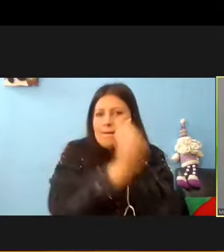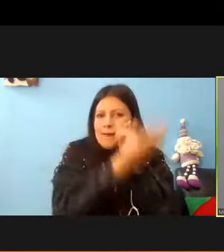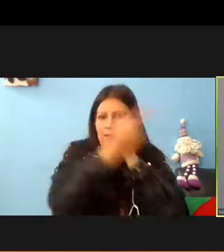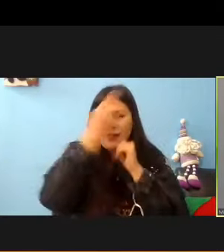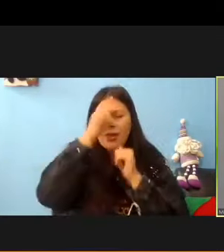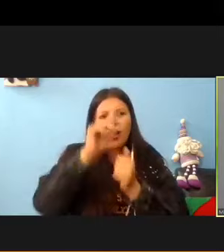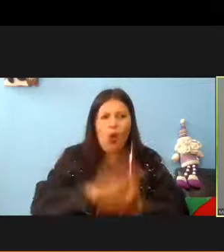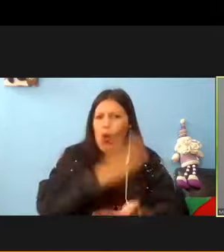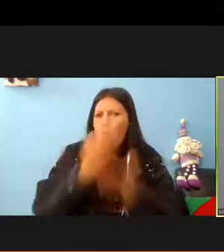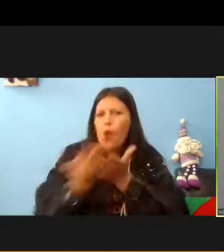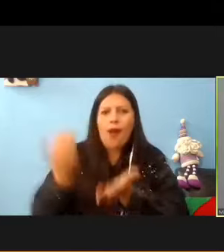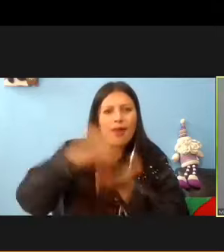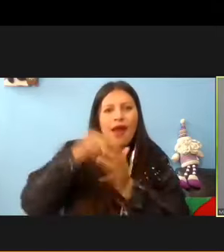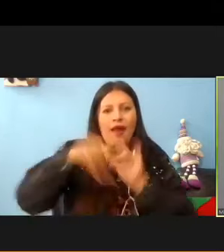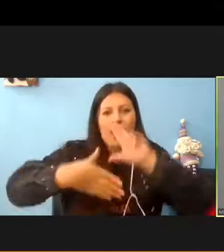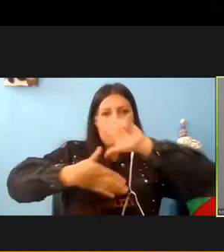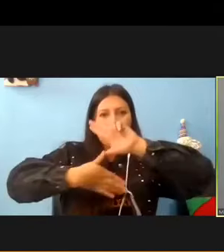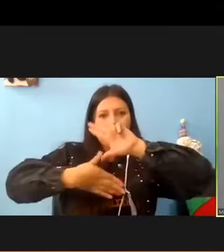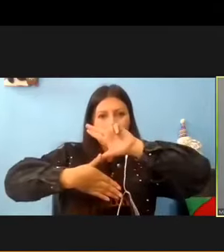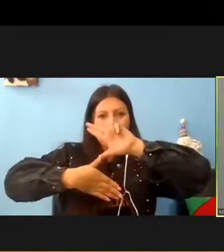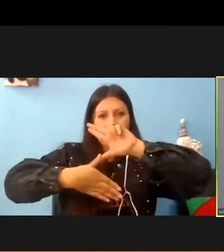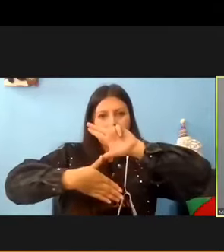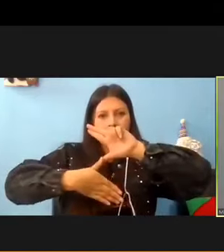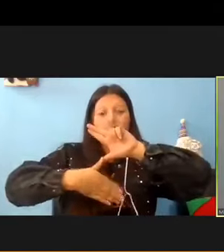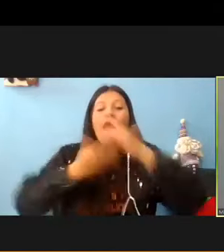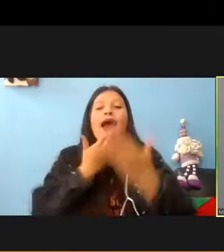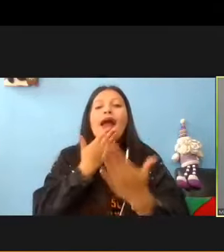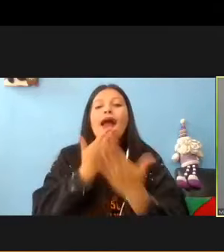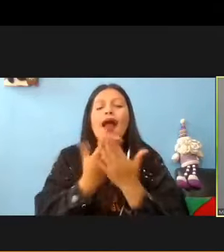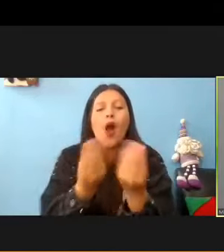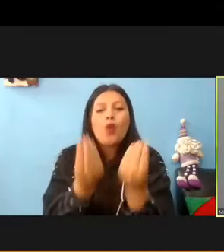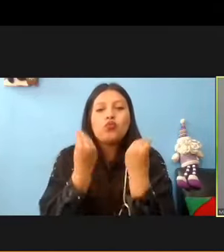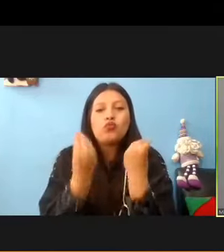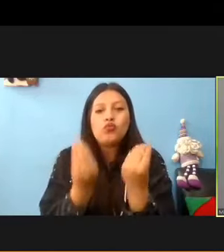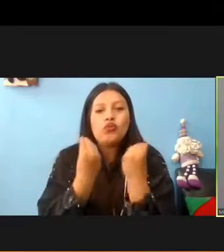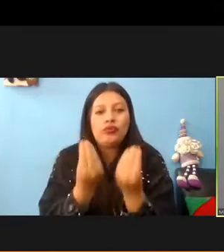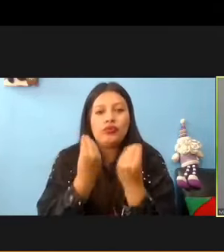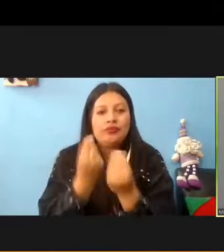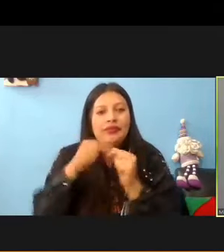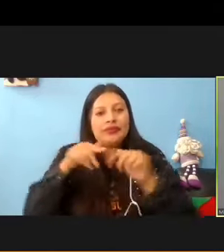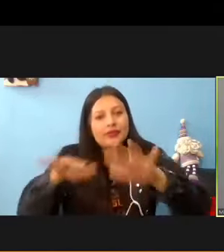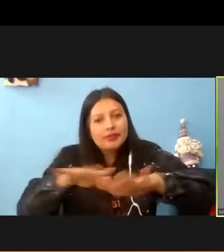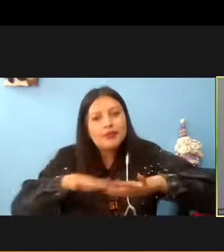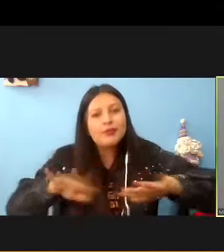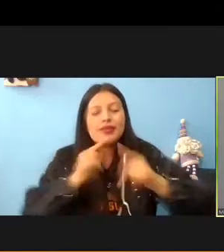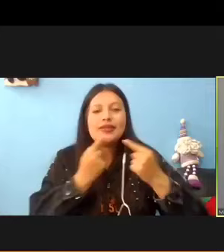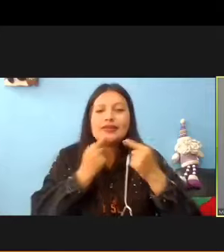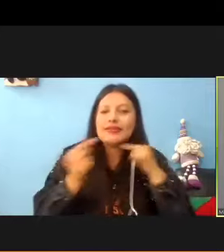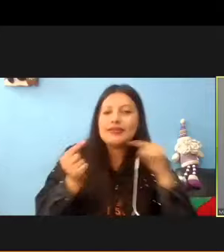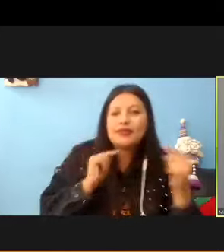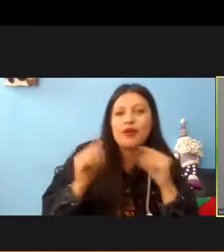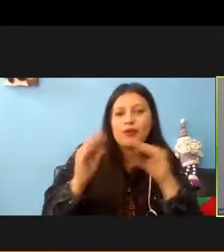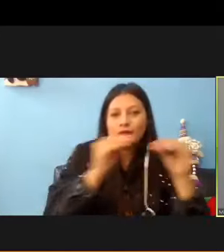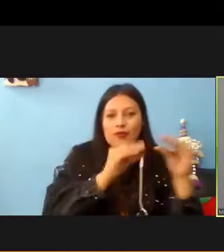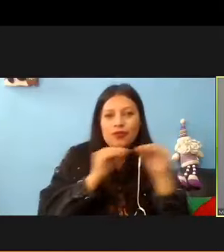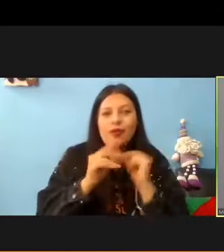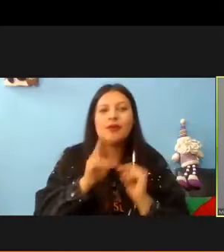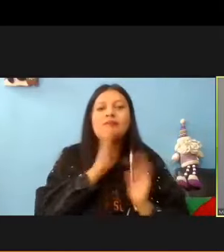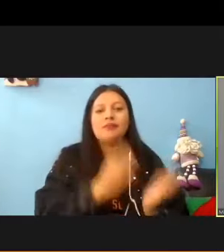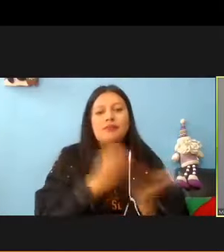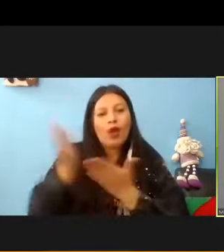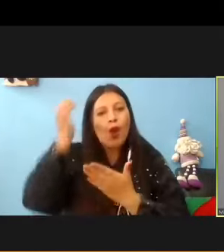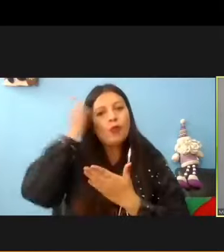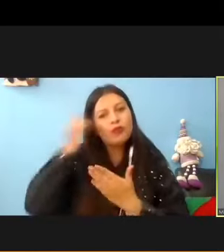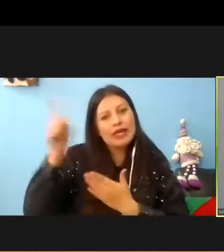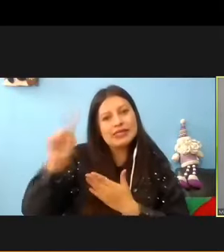Nunca Más en Latinoamérica. Les agradecemos muchísimo este espacio de diálogo y le doy la palabra a la profesora